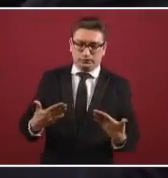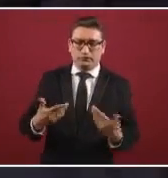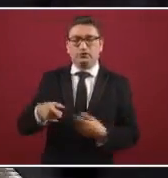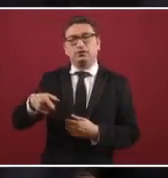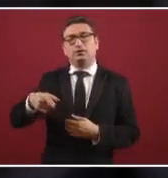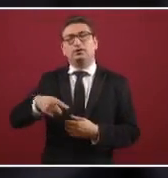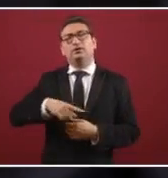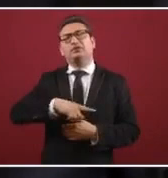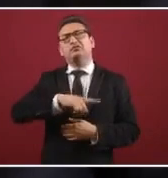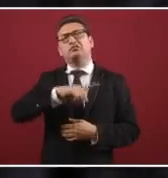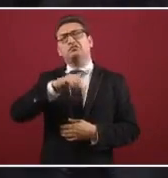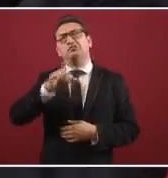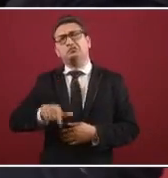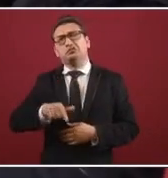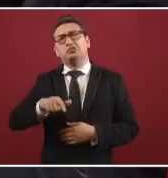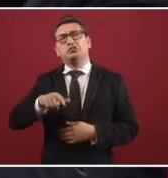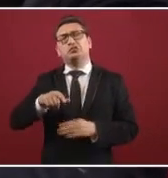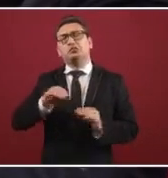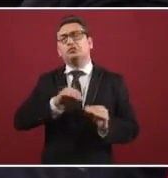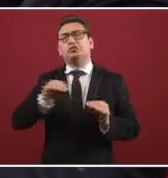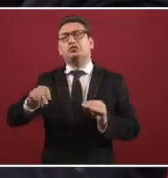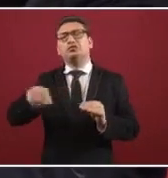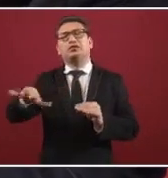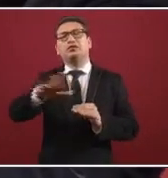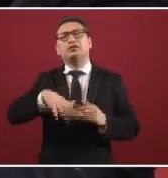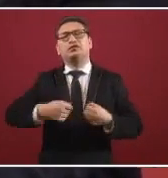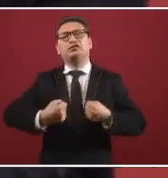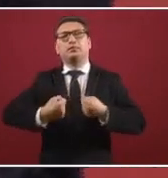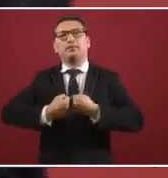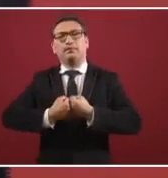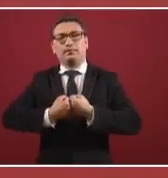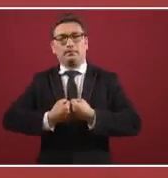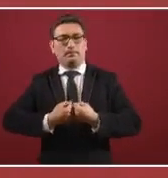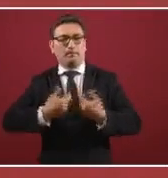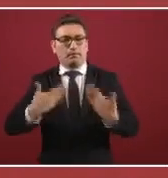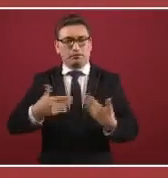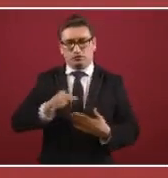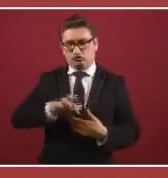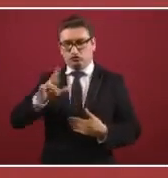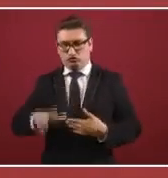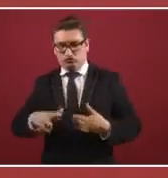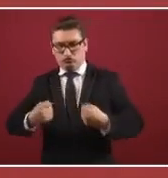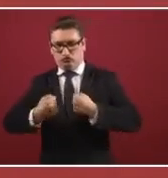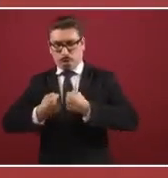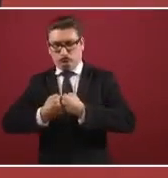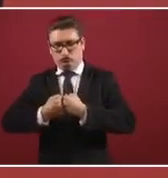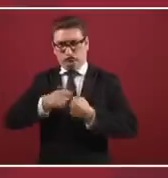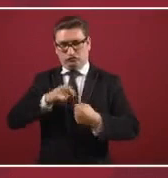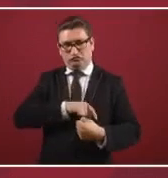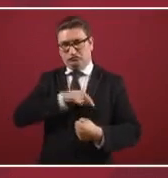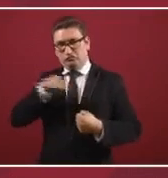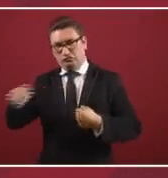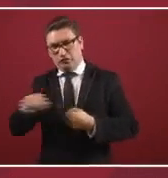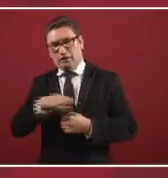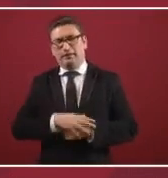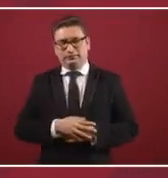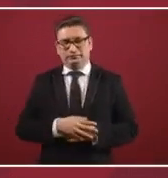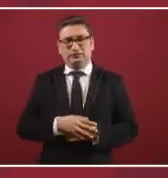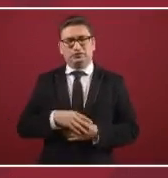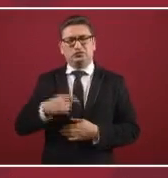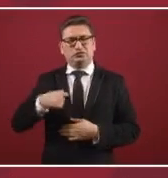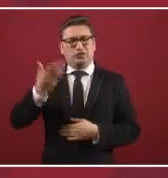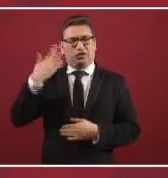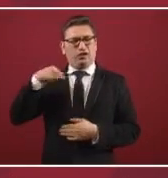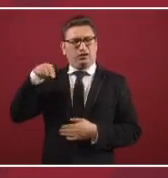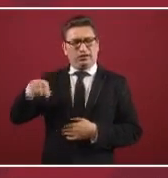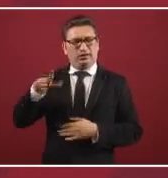pasé la frontera de Panamá con Costa Rica, estuve por allá,